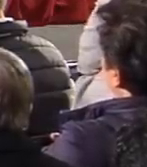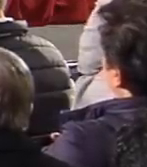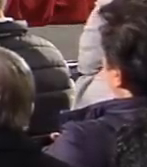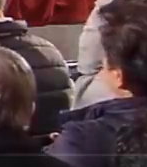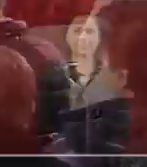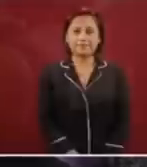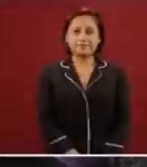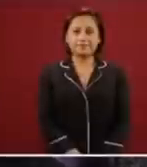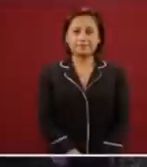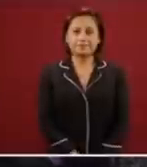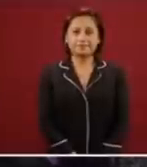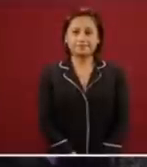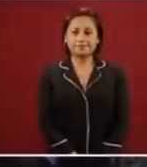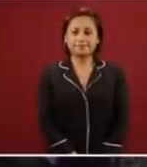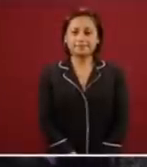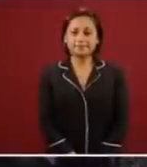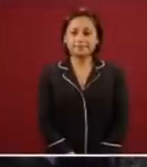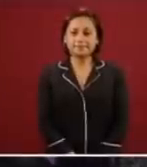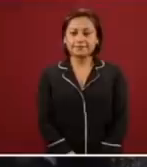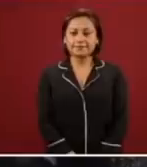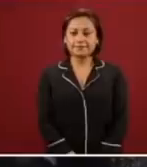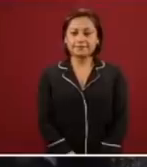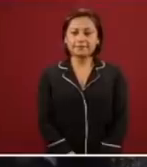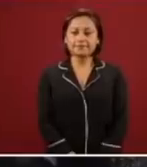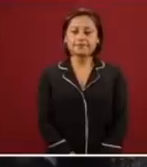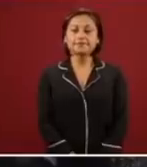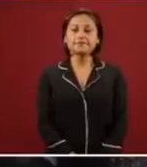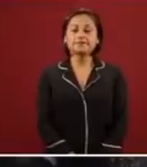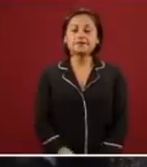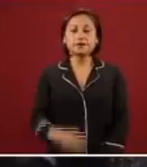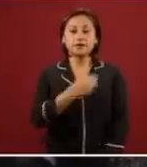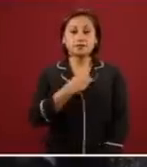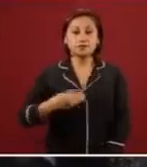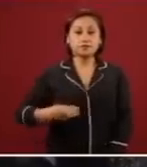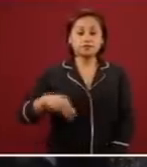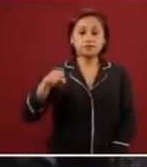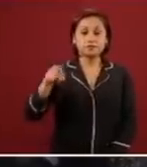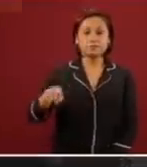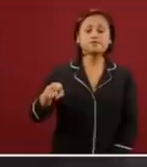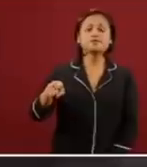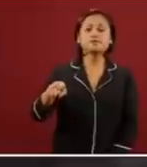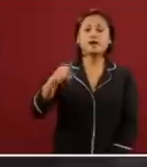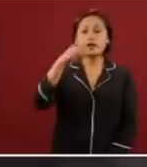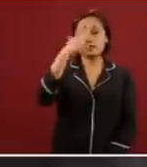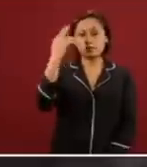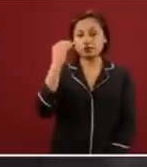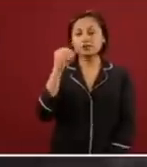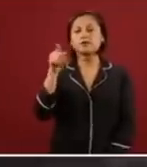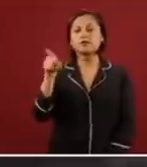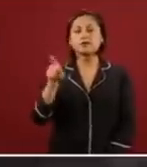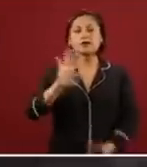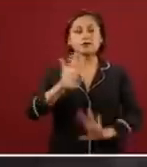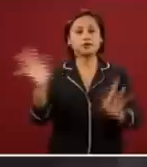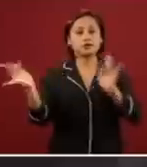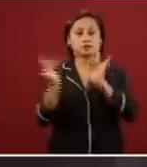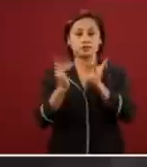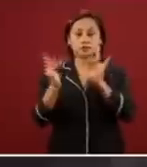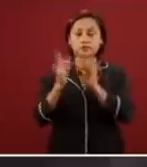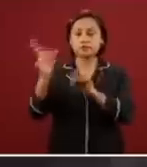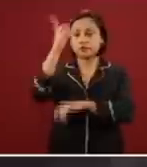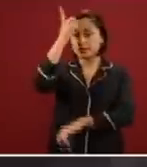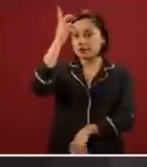la presidenta municipal de Hermosillo ya está en comunicación con el